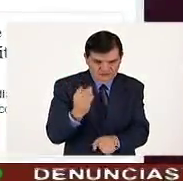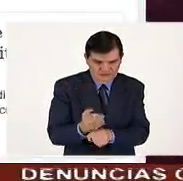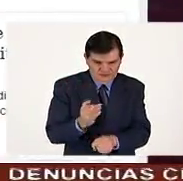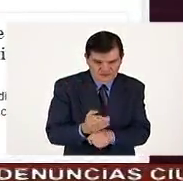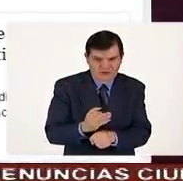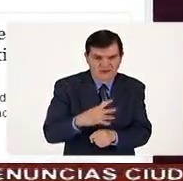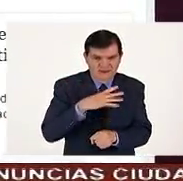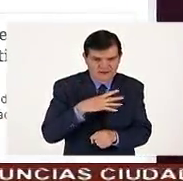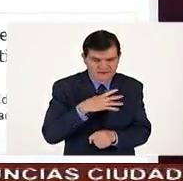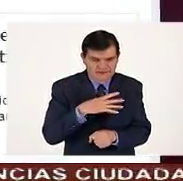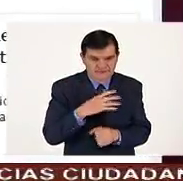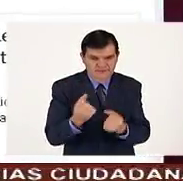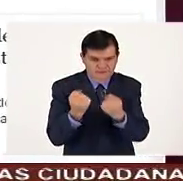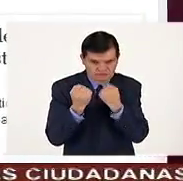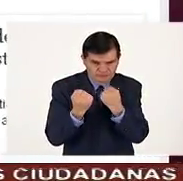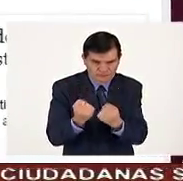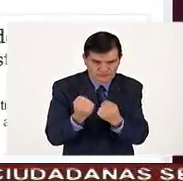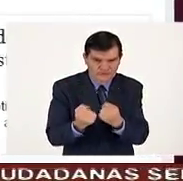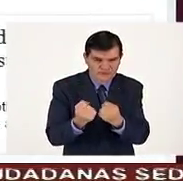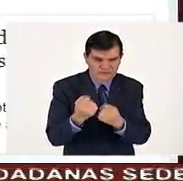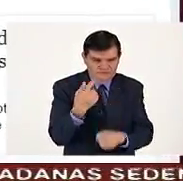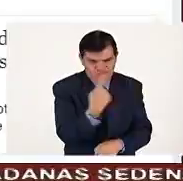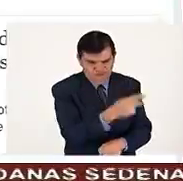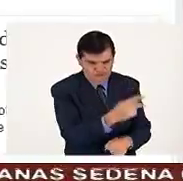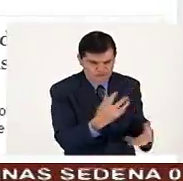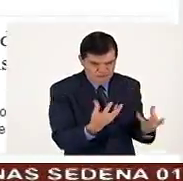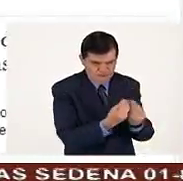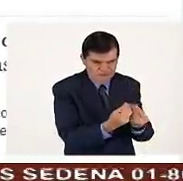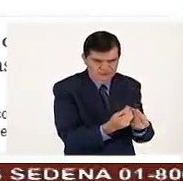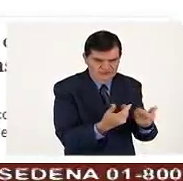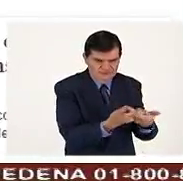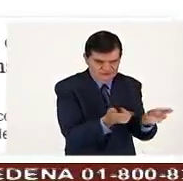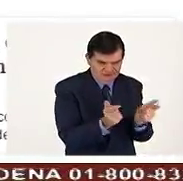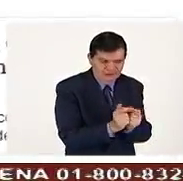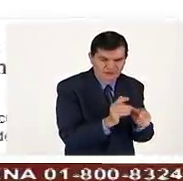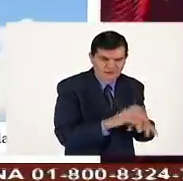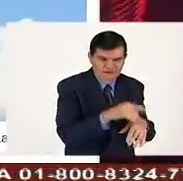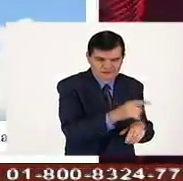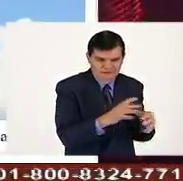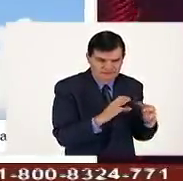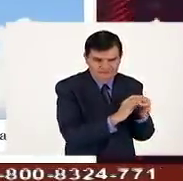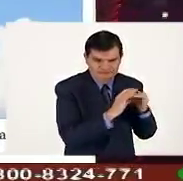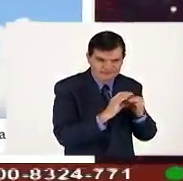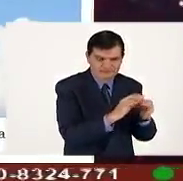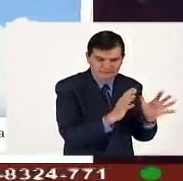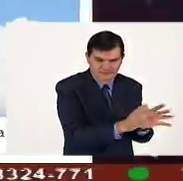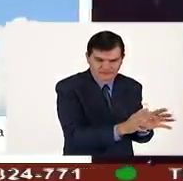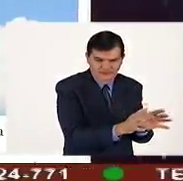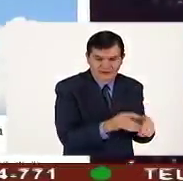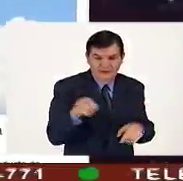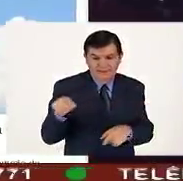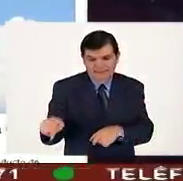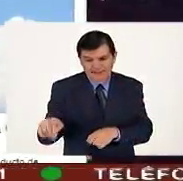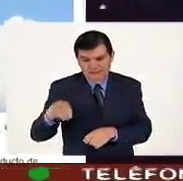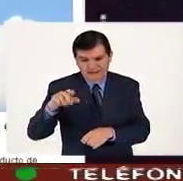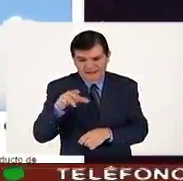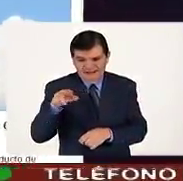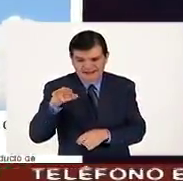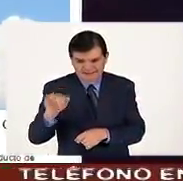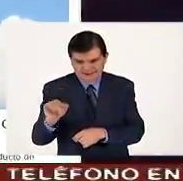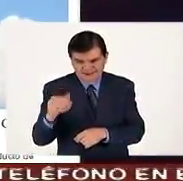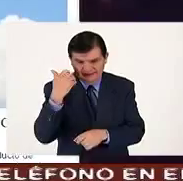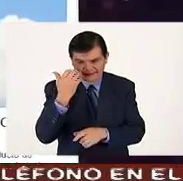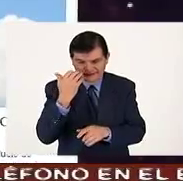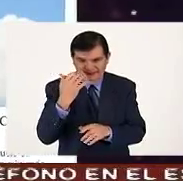momento tiene fuerza su partido, vinculado al kirchnerismo. Mientras que Macri quiere